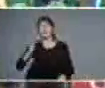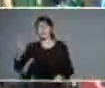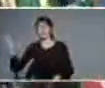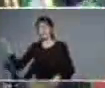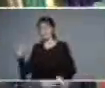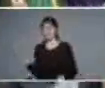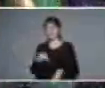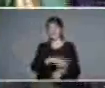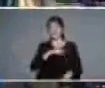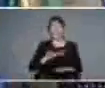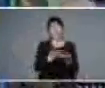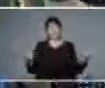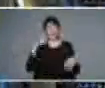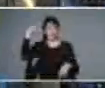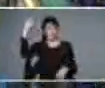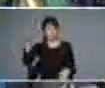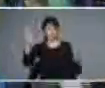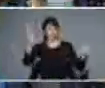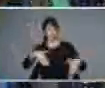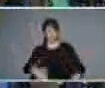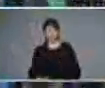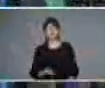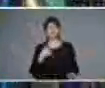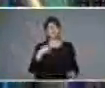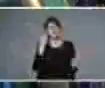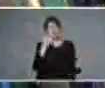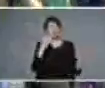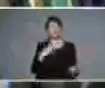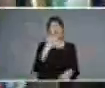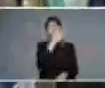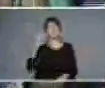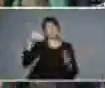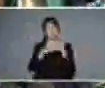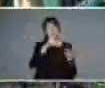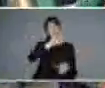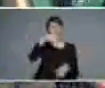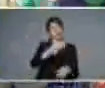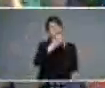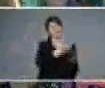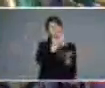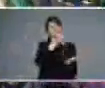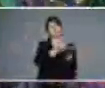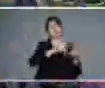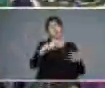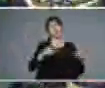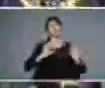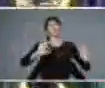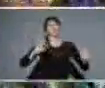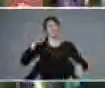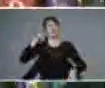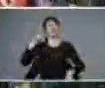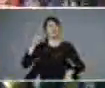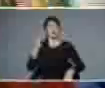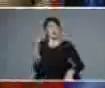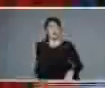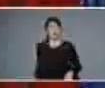la oferta cultural 400,000 eur para poder contratar un concierto para ricos orquesta sinfónica que